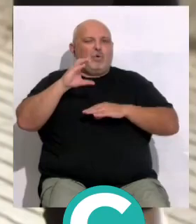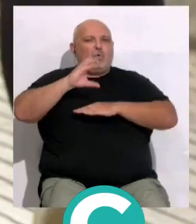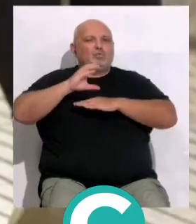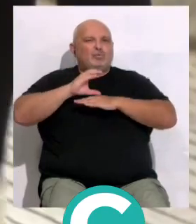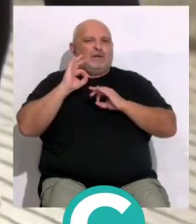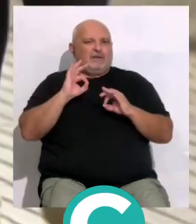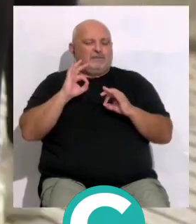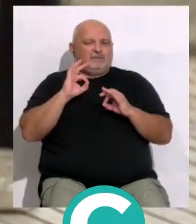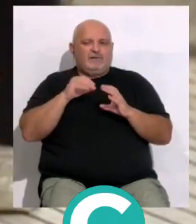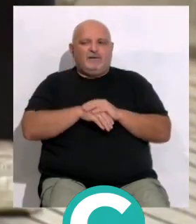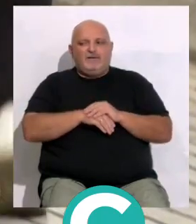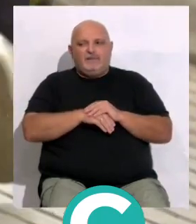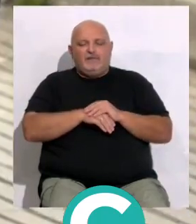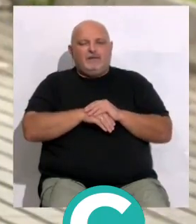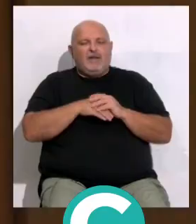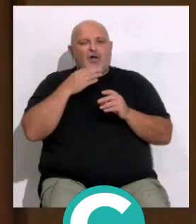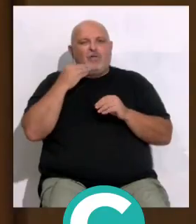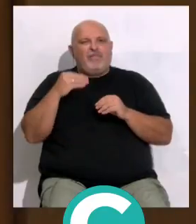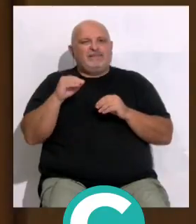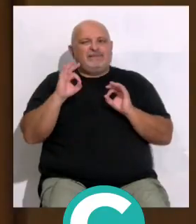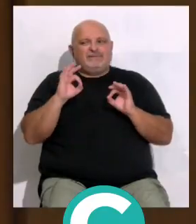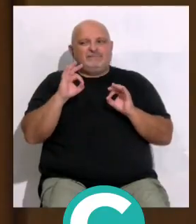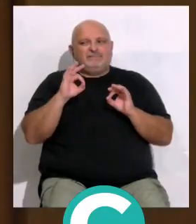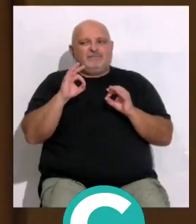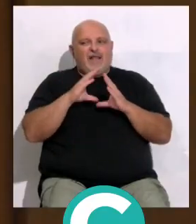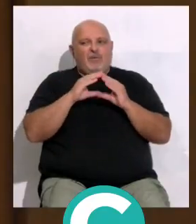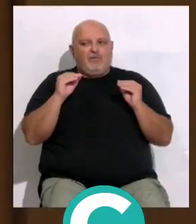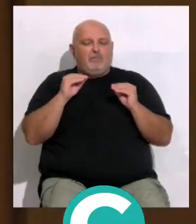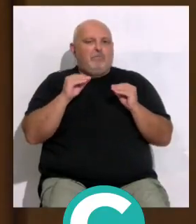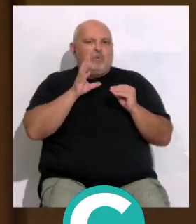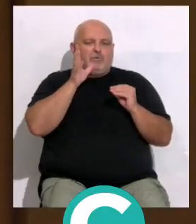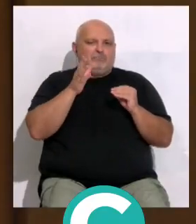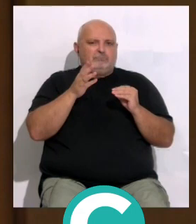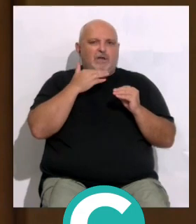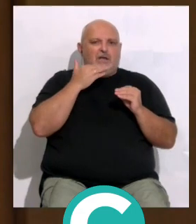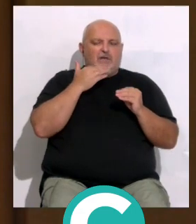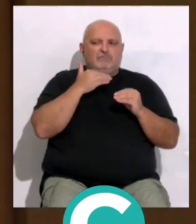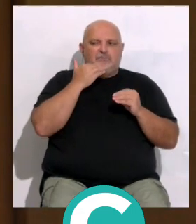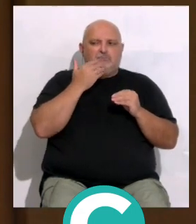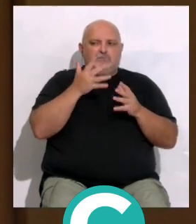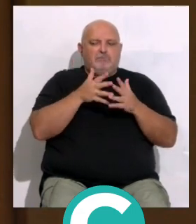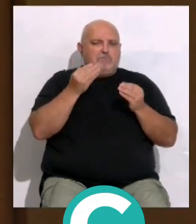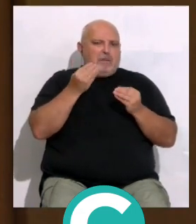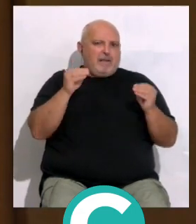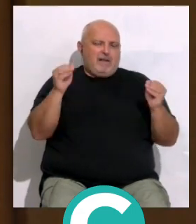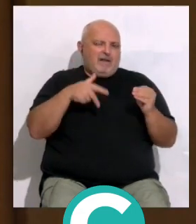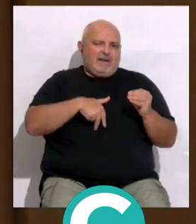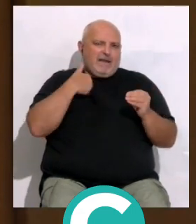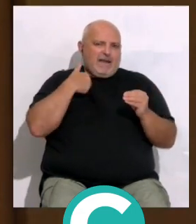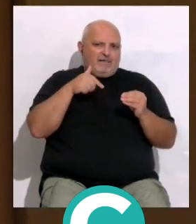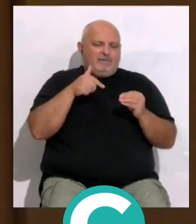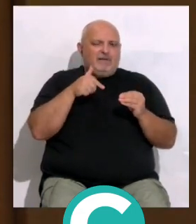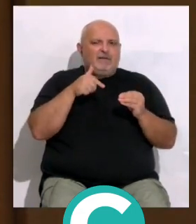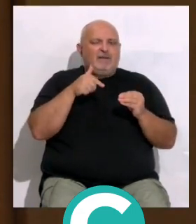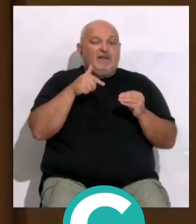consultas de adolescentes, que en Andalucía puede llegar a haber aumentado en general,